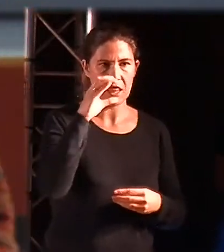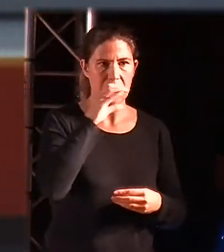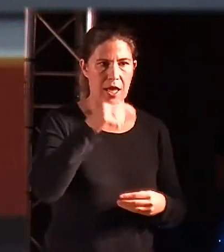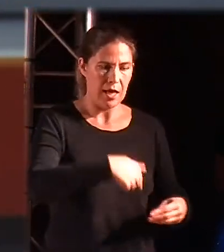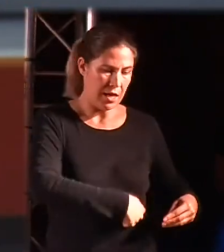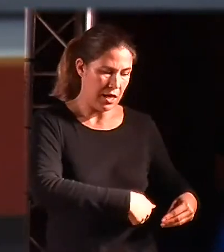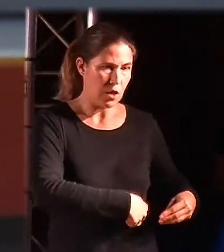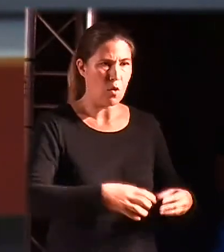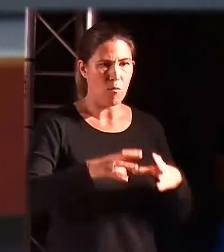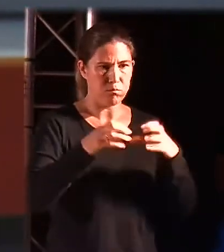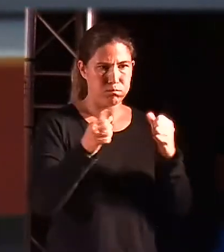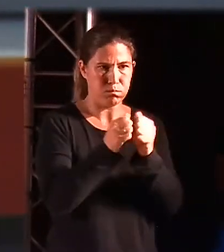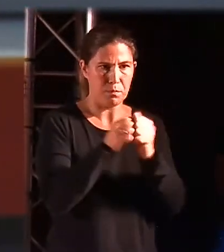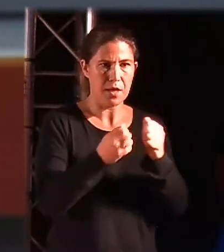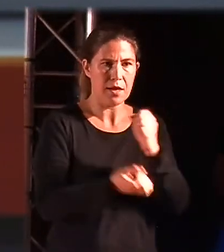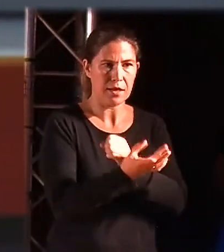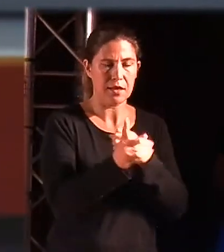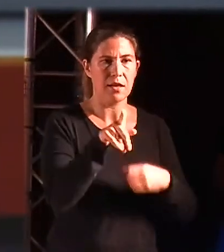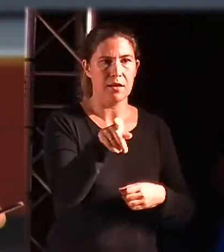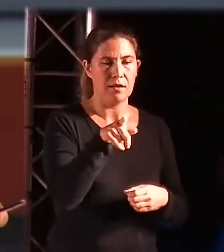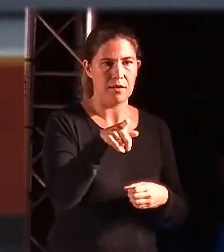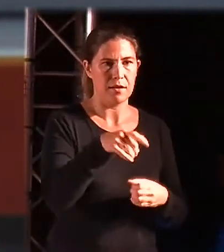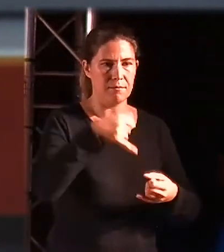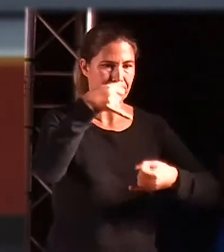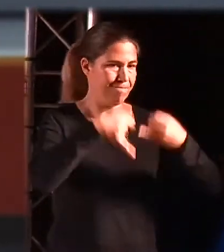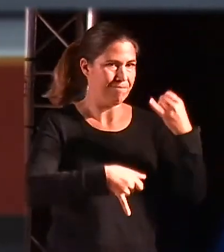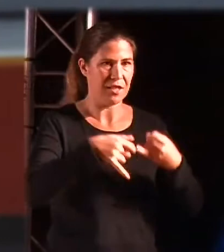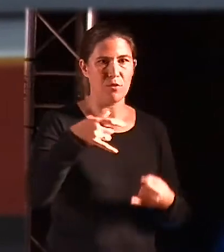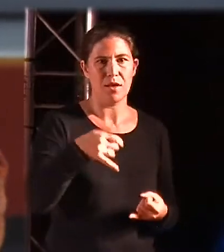ascórbico en el riñón. Esto es lo que se ha llamado la cagada de Pauling.